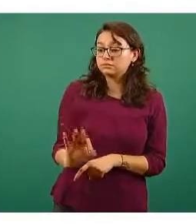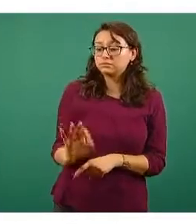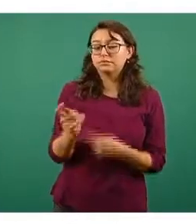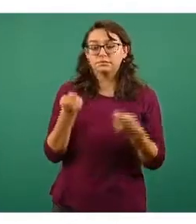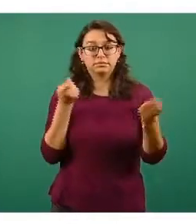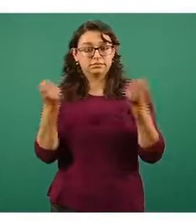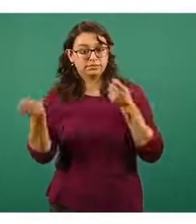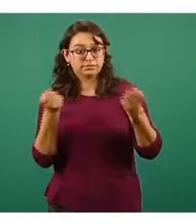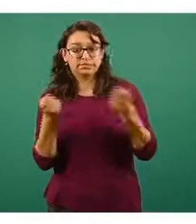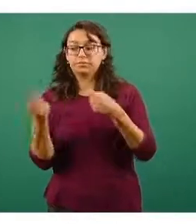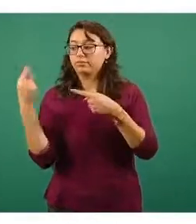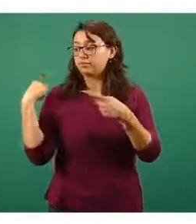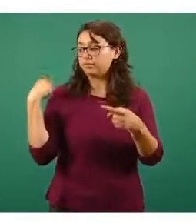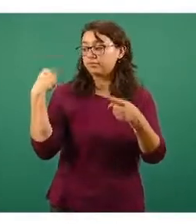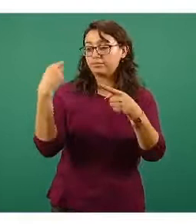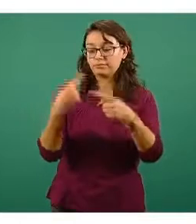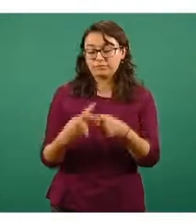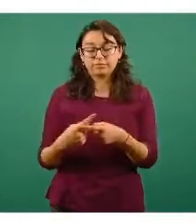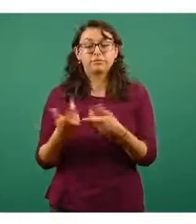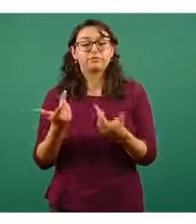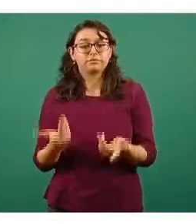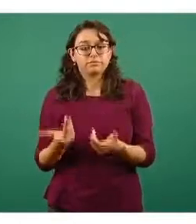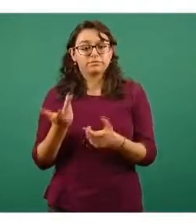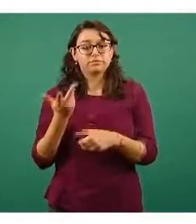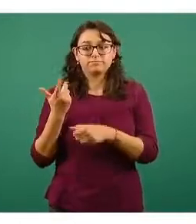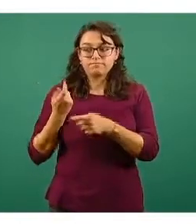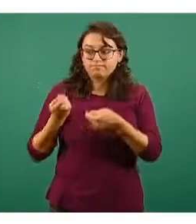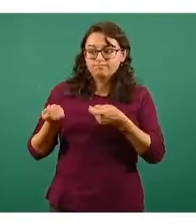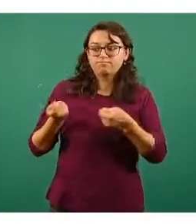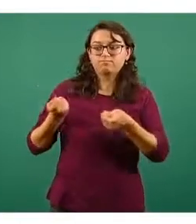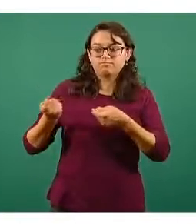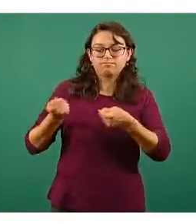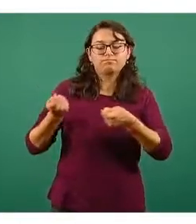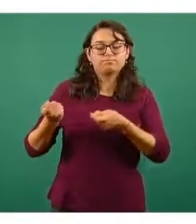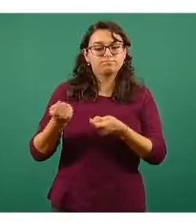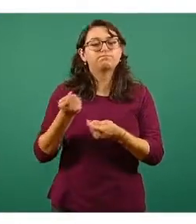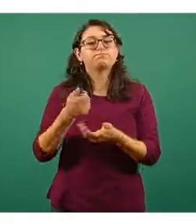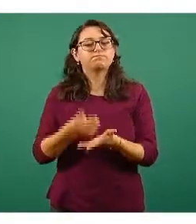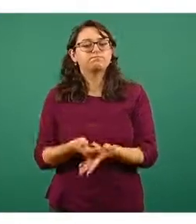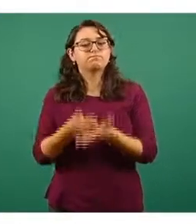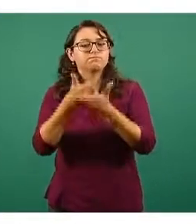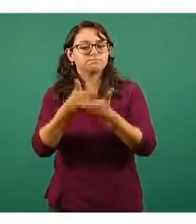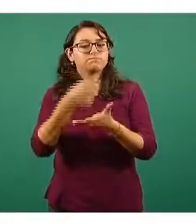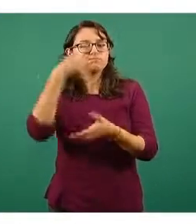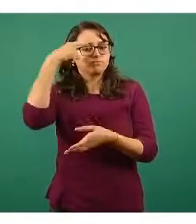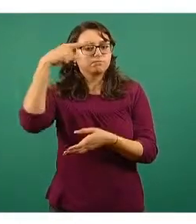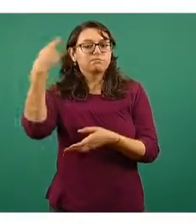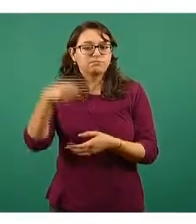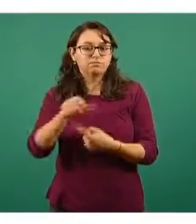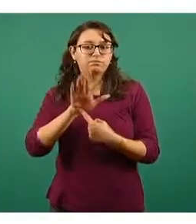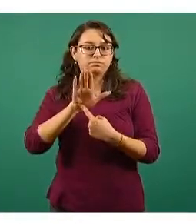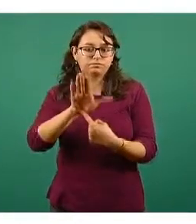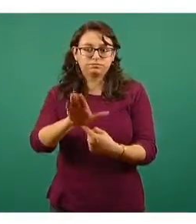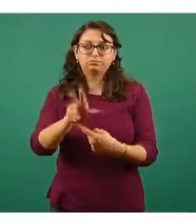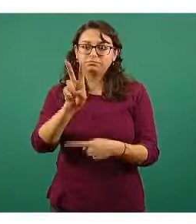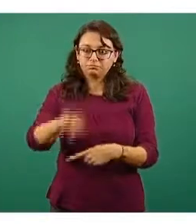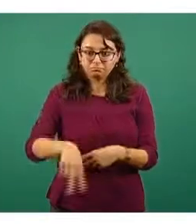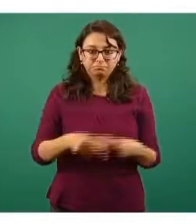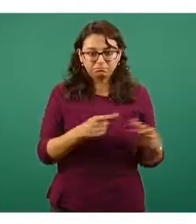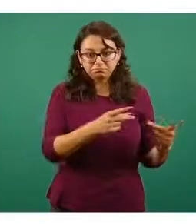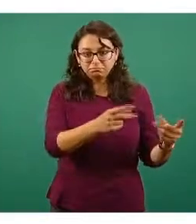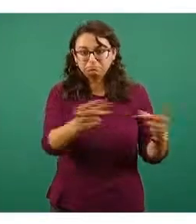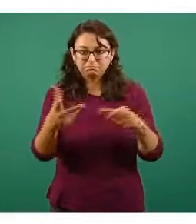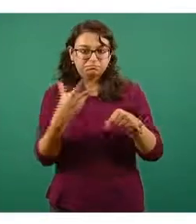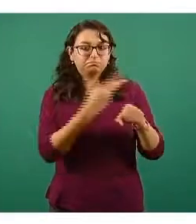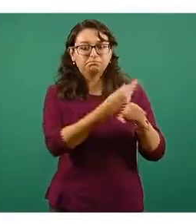los últimos días, en las últimas semanas, lo cual entonces también nos permite evidenciar que se está cumpliendo con